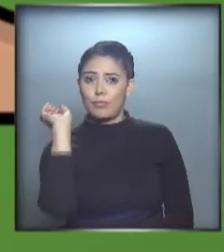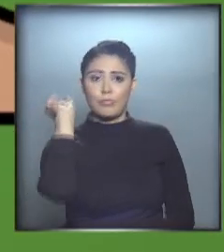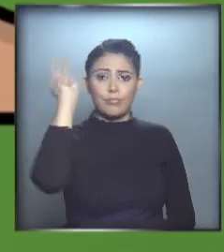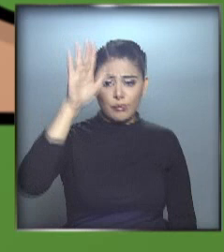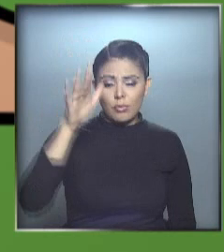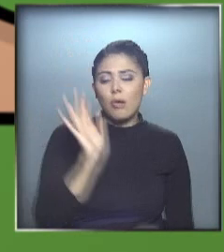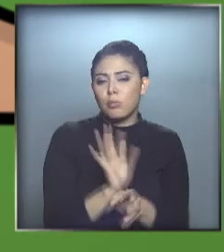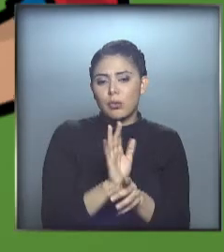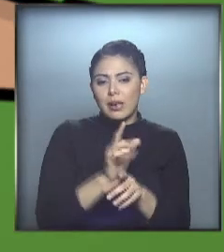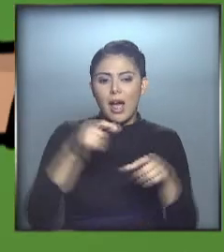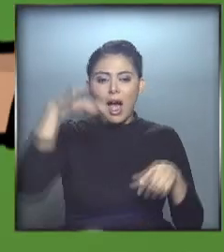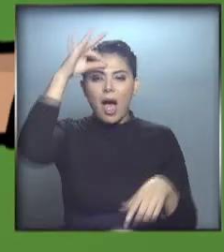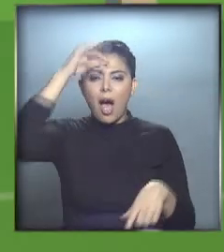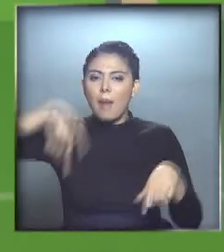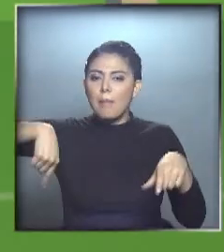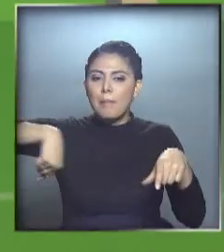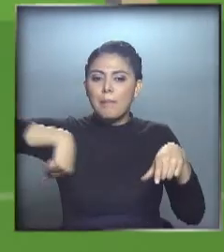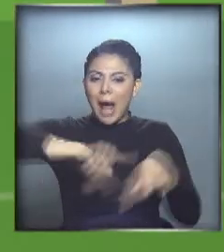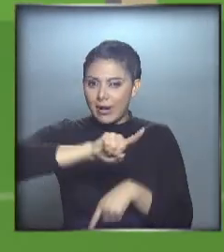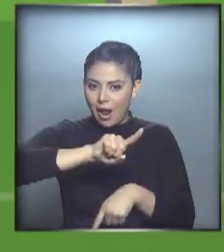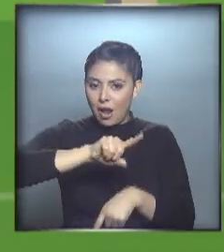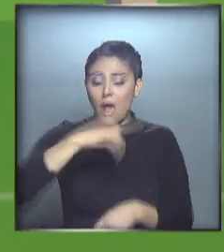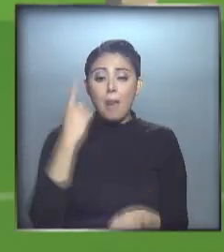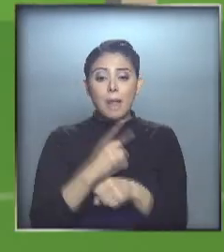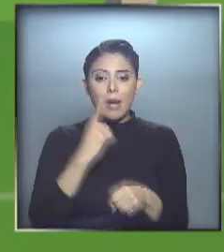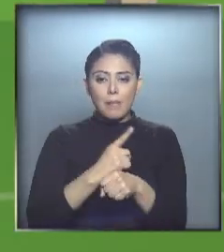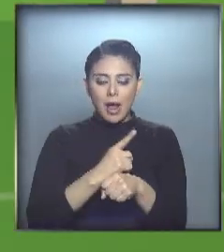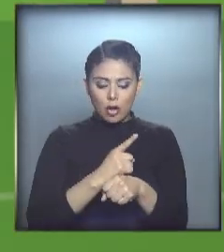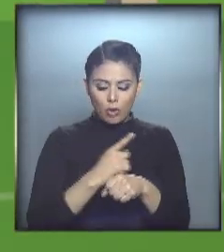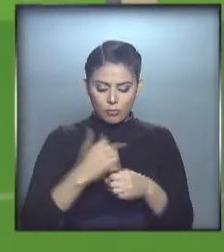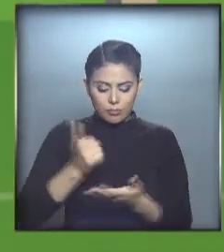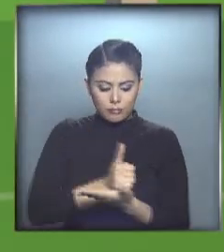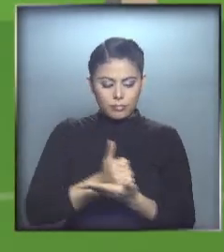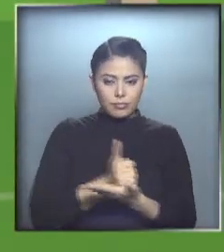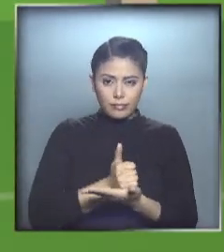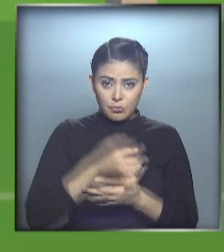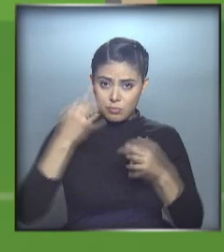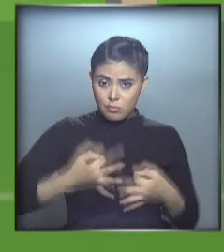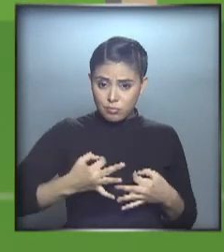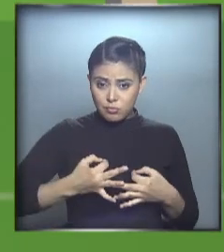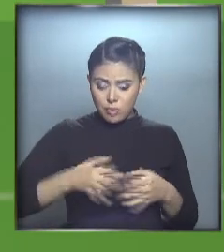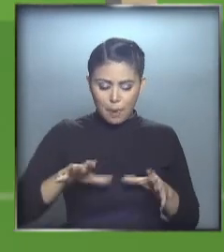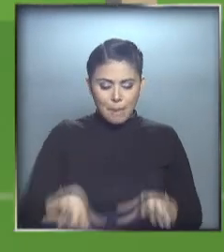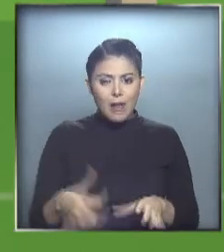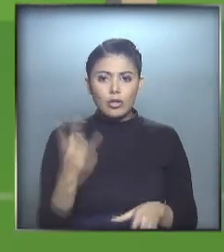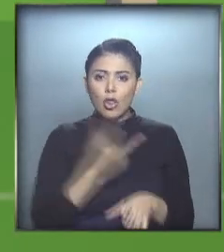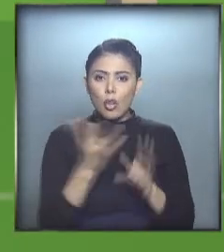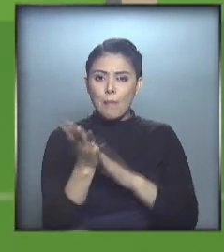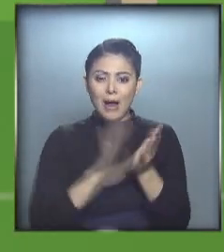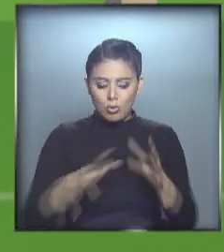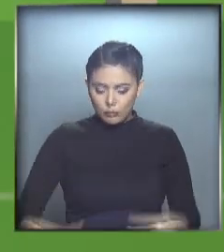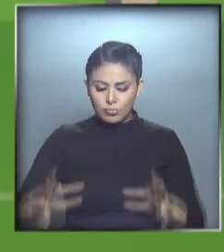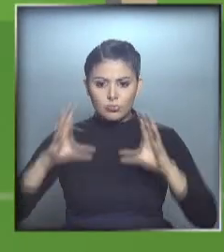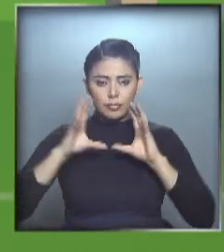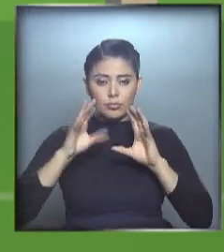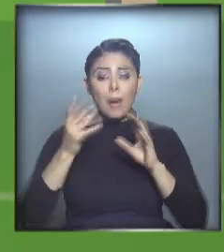que es como patear un penal en el fútbol primero hay que colocarse en la posición de lanzamiento y tomar la pelota con ambas manos